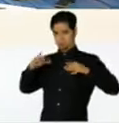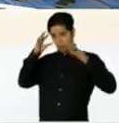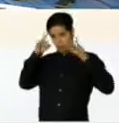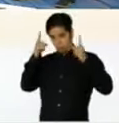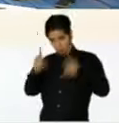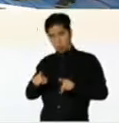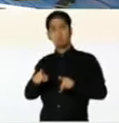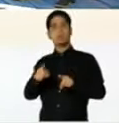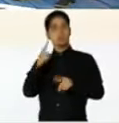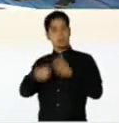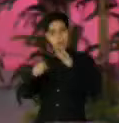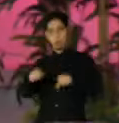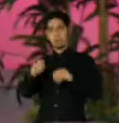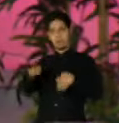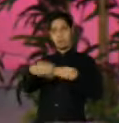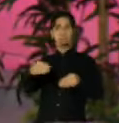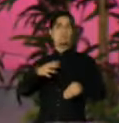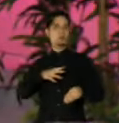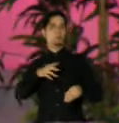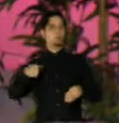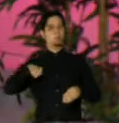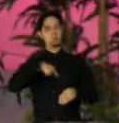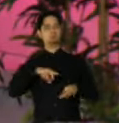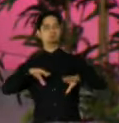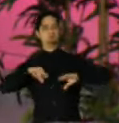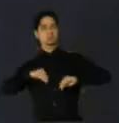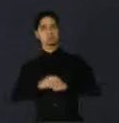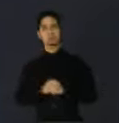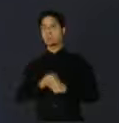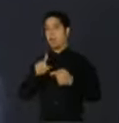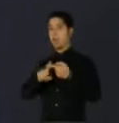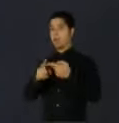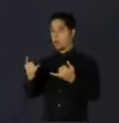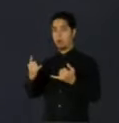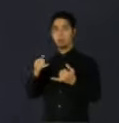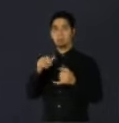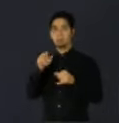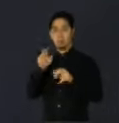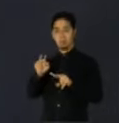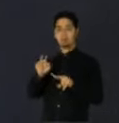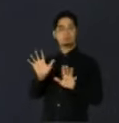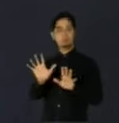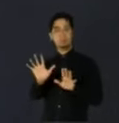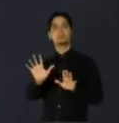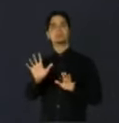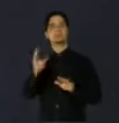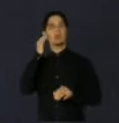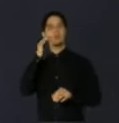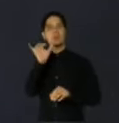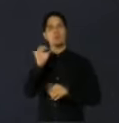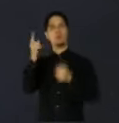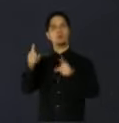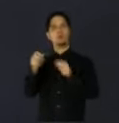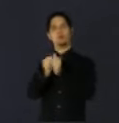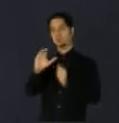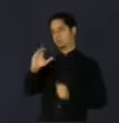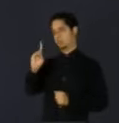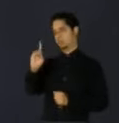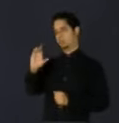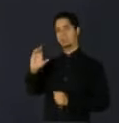realidad. Pero en este momento no está liberado. No hemos tenido la oportunidad de ver eso. Nos pasó también con el CDC, particularmente en el contexto